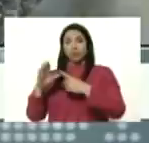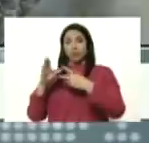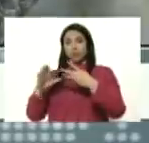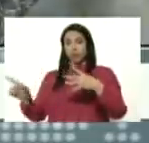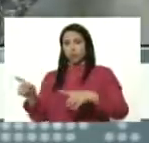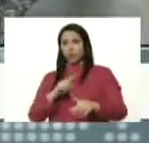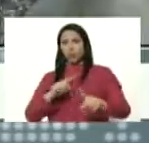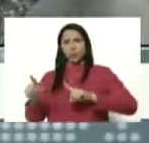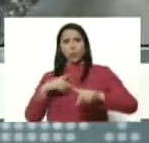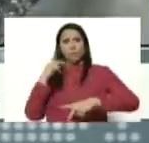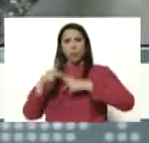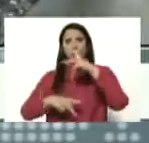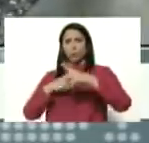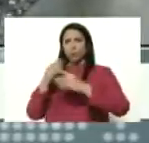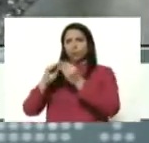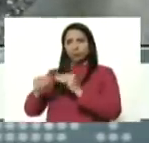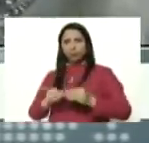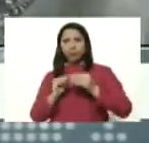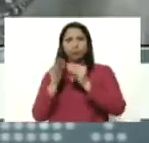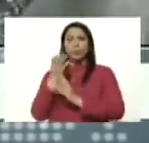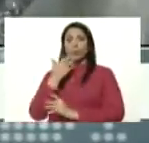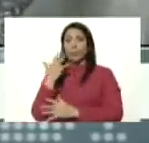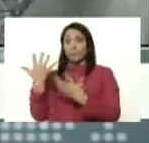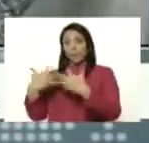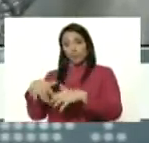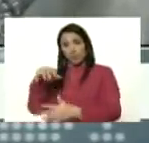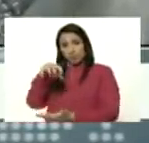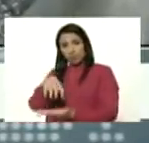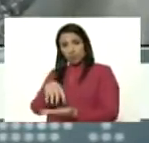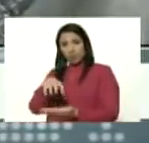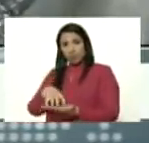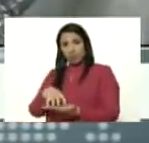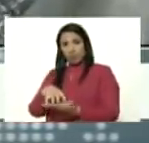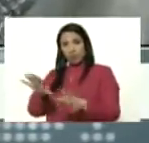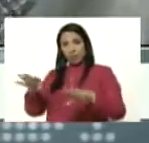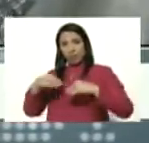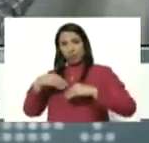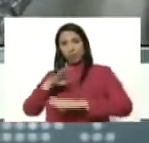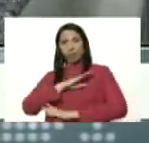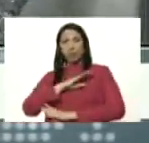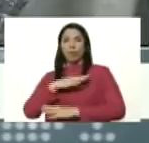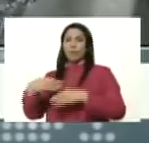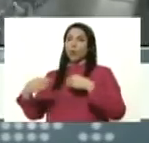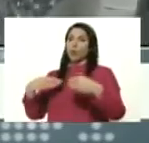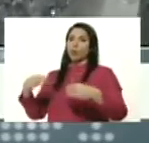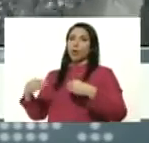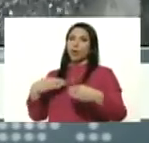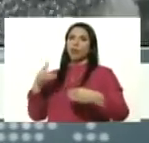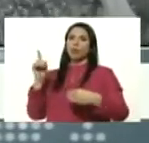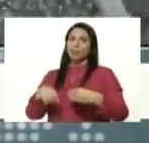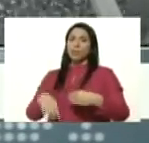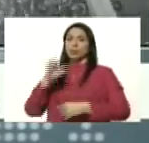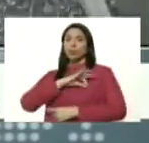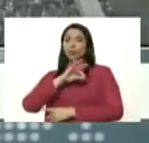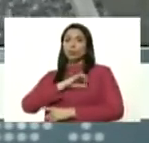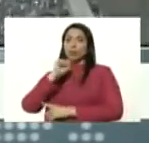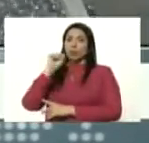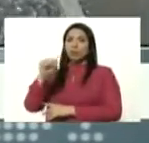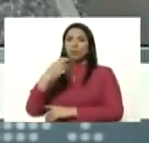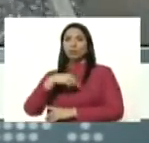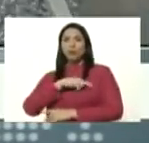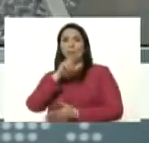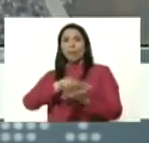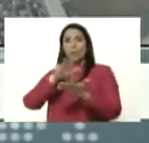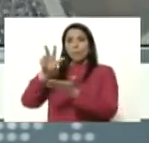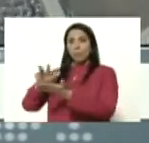de la producción. En el caso de las empresas del Estado, apropiado del modelo de gestión empresarial socialista que fue aprobado